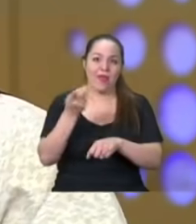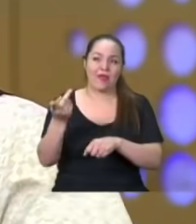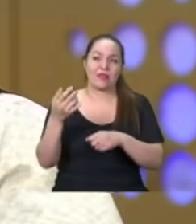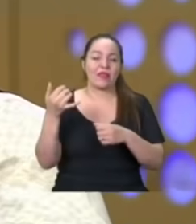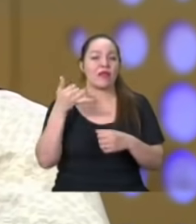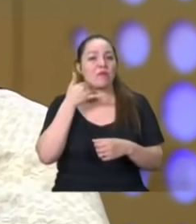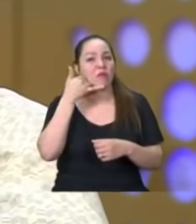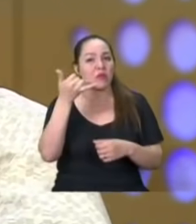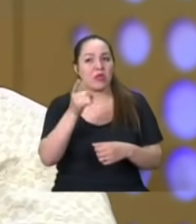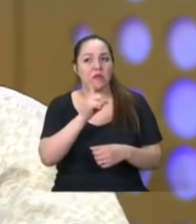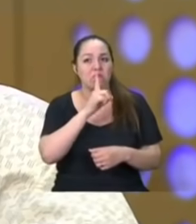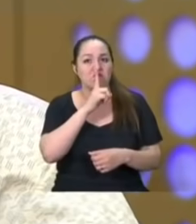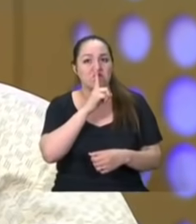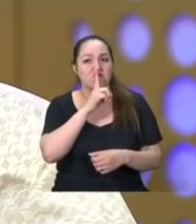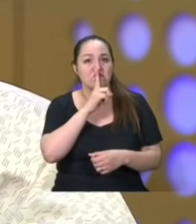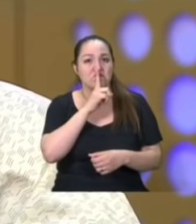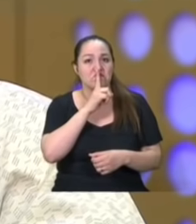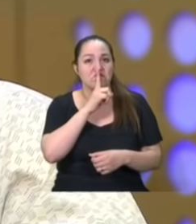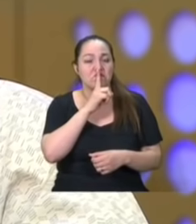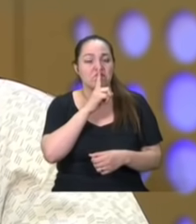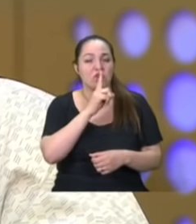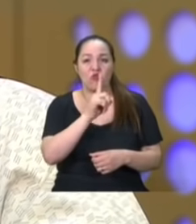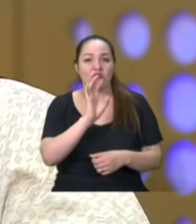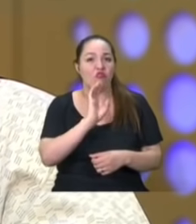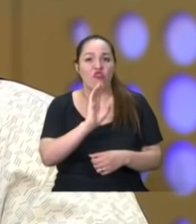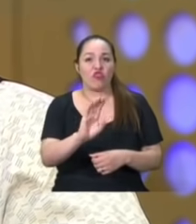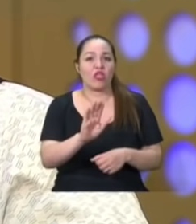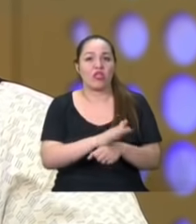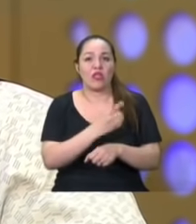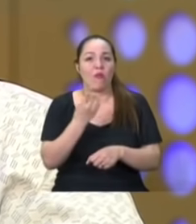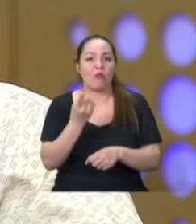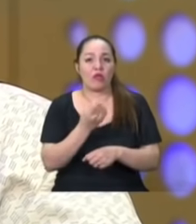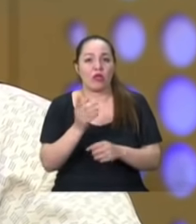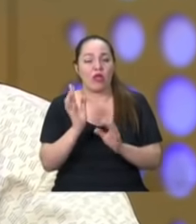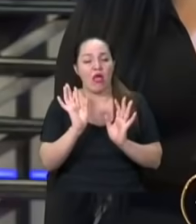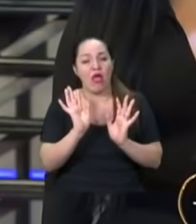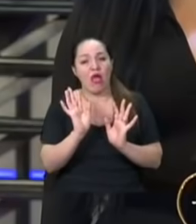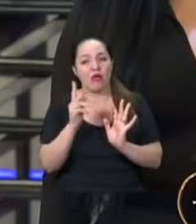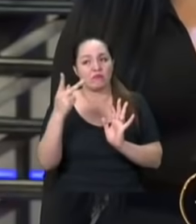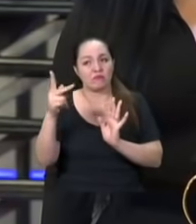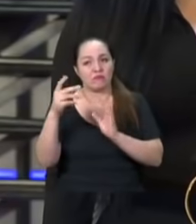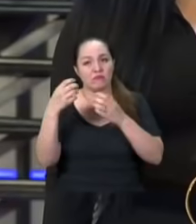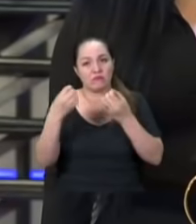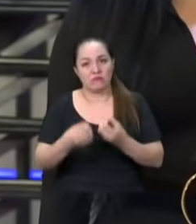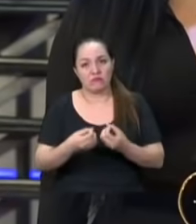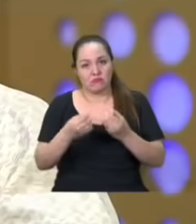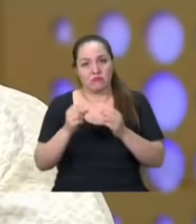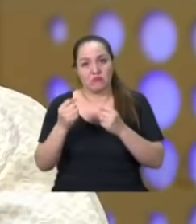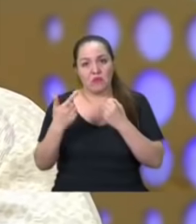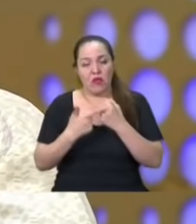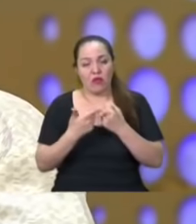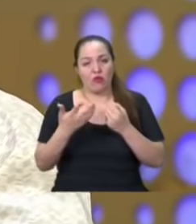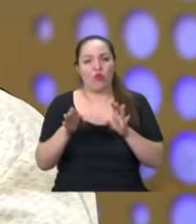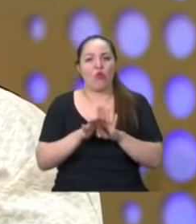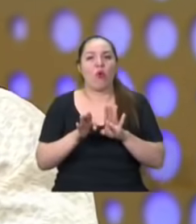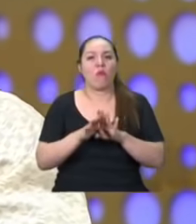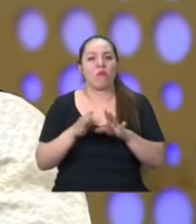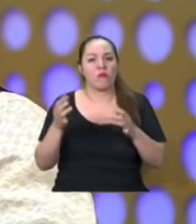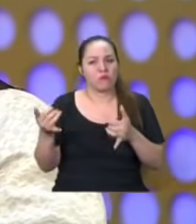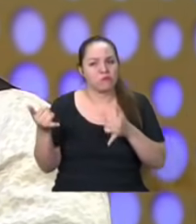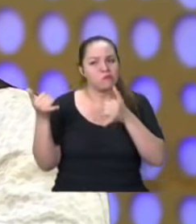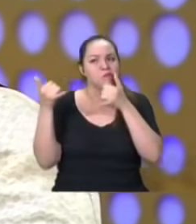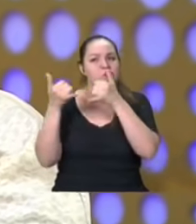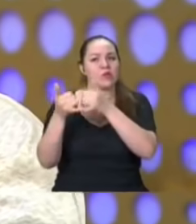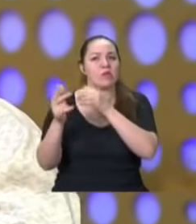contestó? Trae las manos mojadas por los trastes. Tal vez ahora le trae el celular con ella. Vuelve